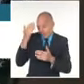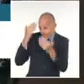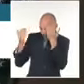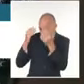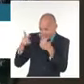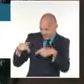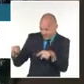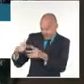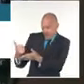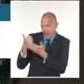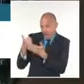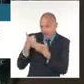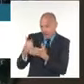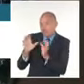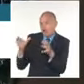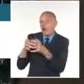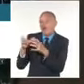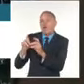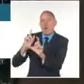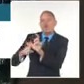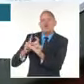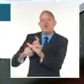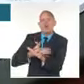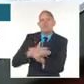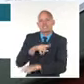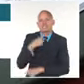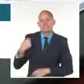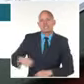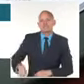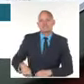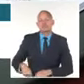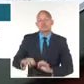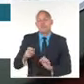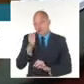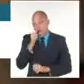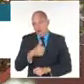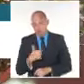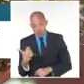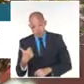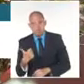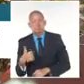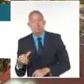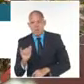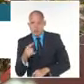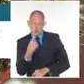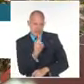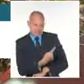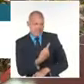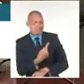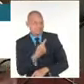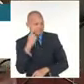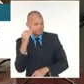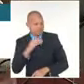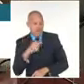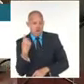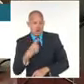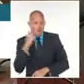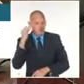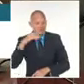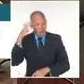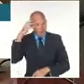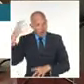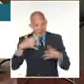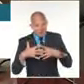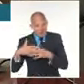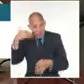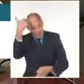brindado a Cuba por el partido, el gobierno y el pueblo chinos. Por su parte, el embajador ratificó el rechazo de su país al bloqueo y la